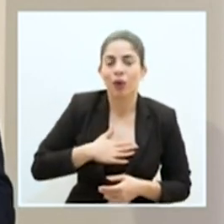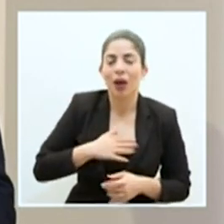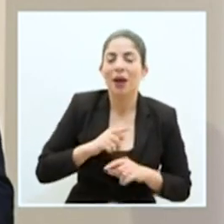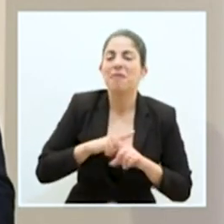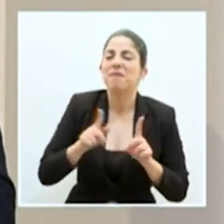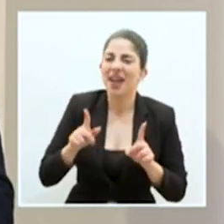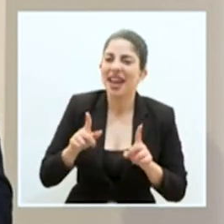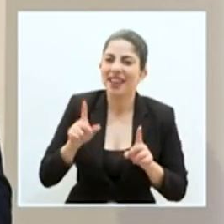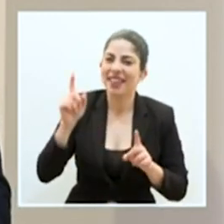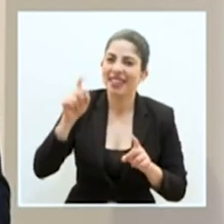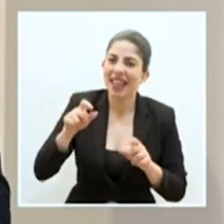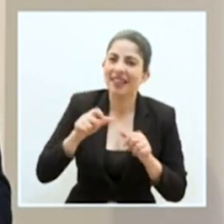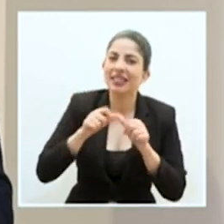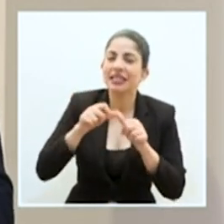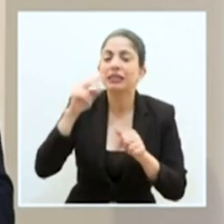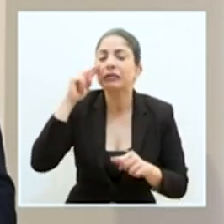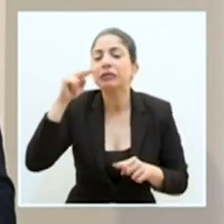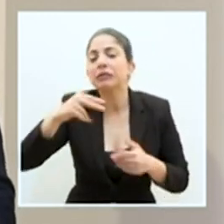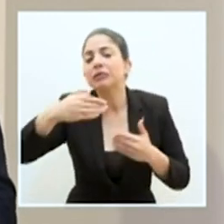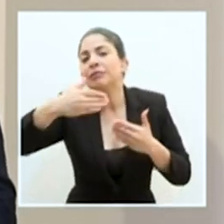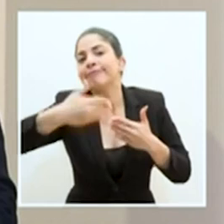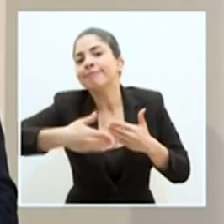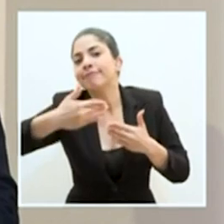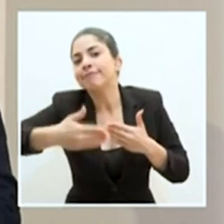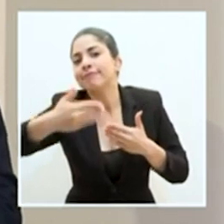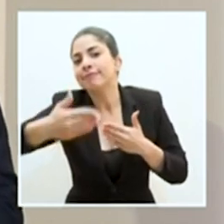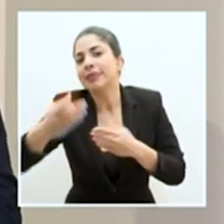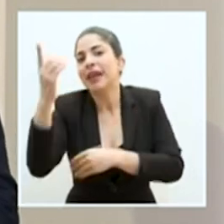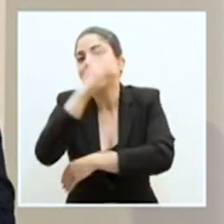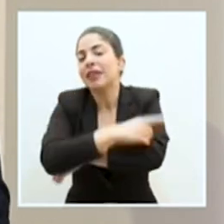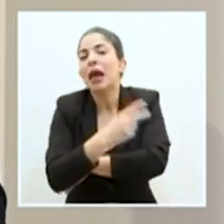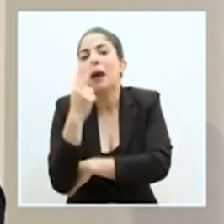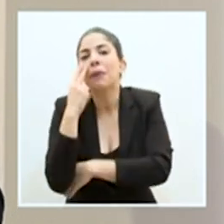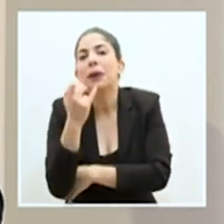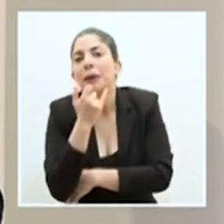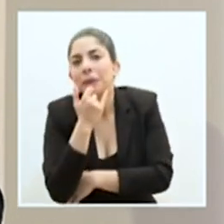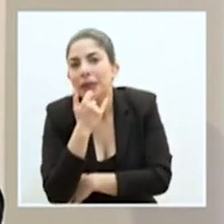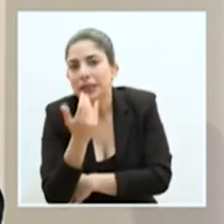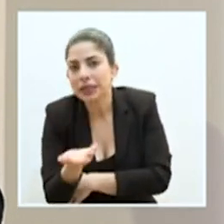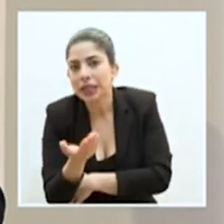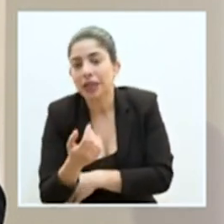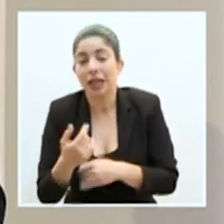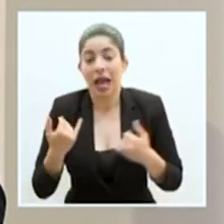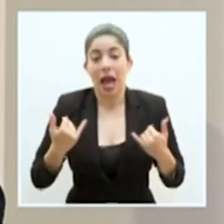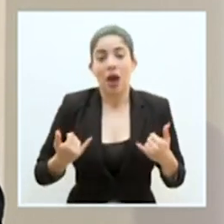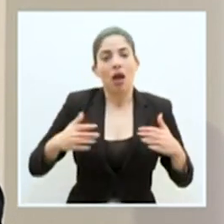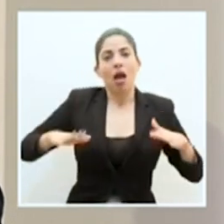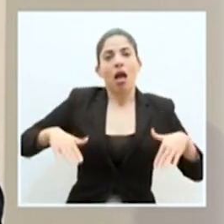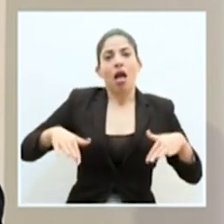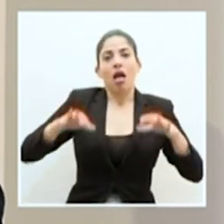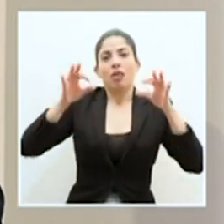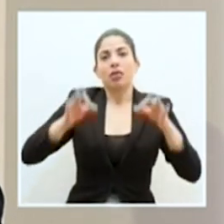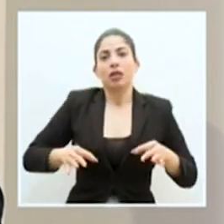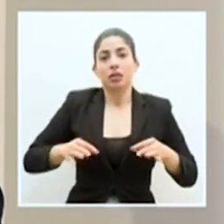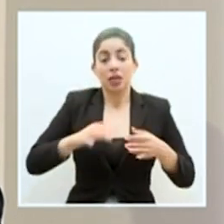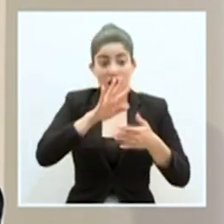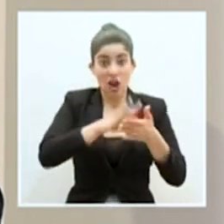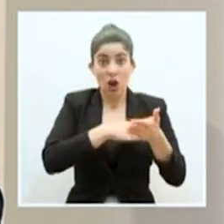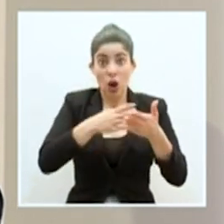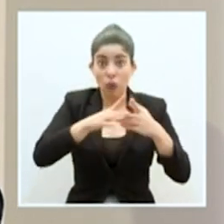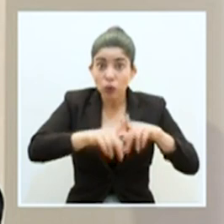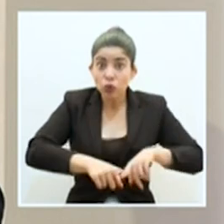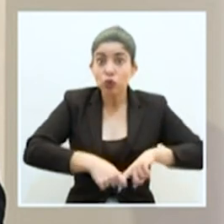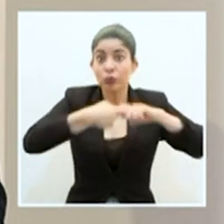cierto es que tenemos que observar qué va a ocurrir en los siguientes días. Por el momento no hemos decidido suspender el